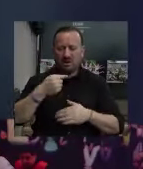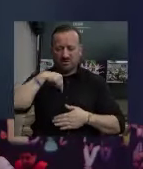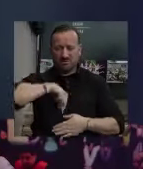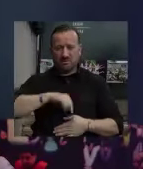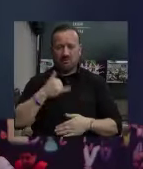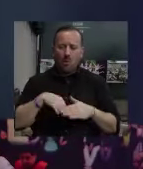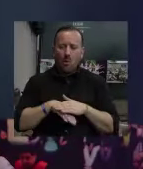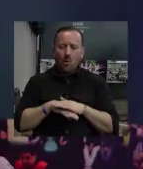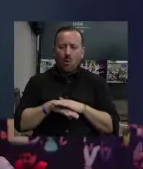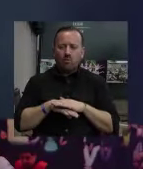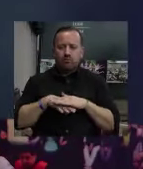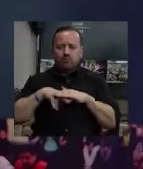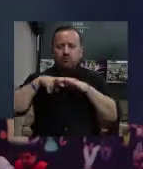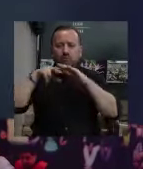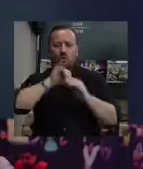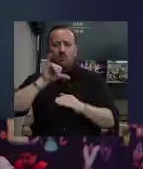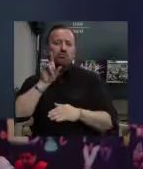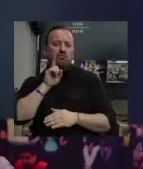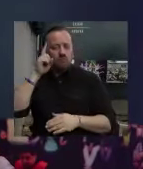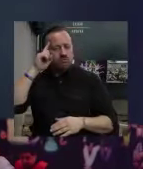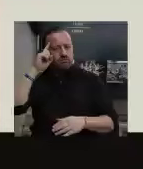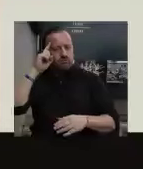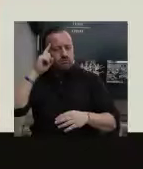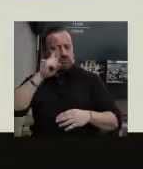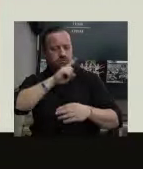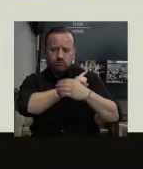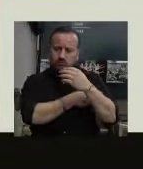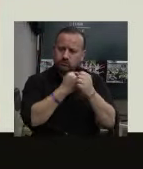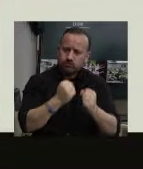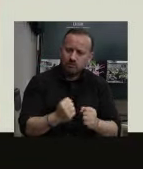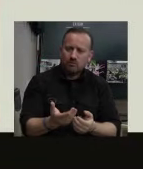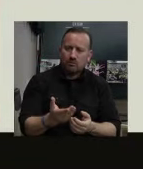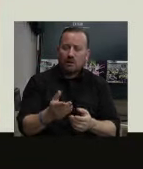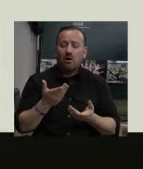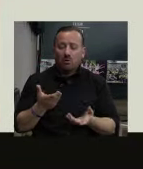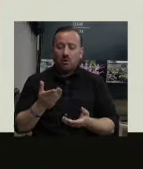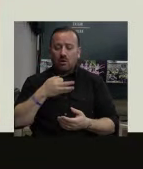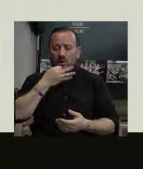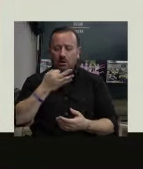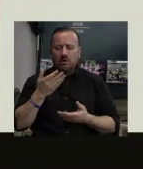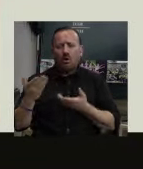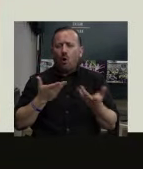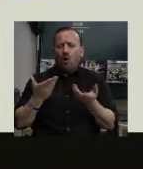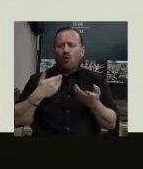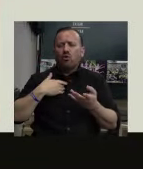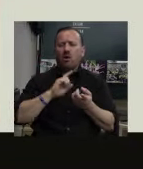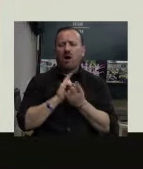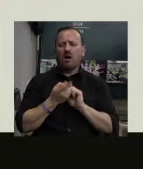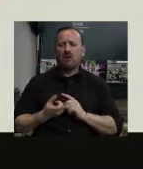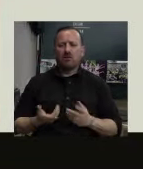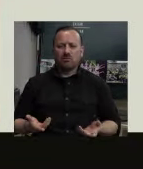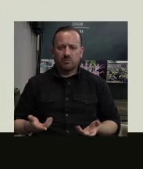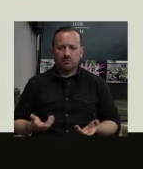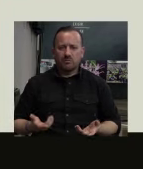tendrá las capacidades por eso la utopía aquí es cómo voy a